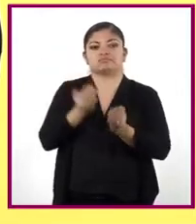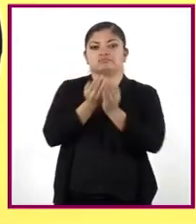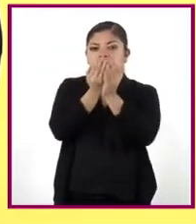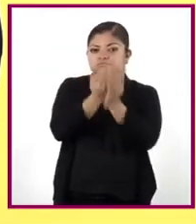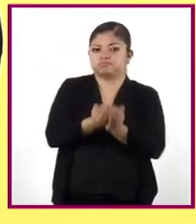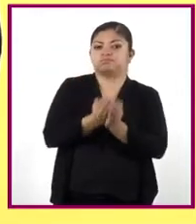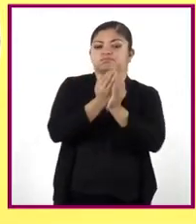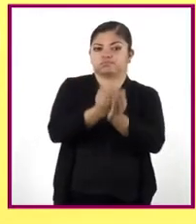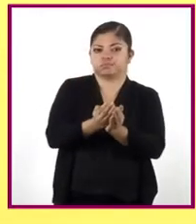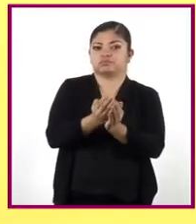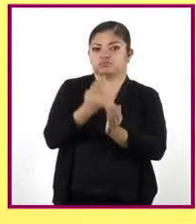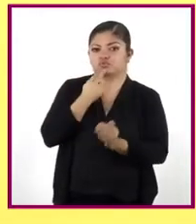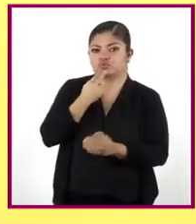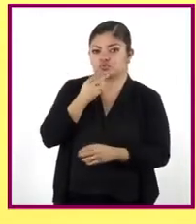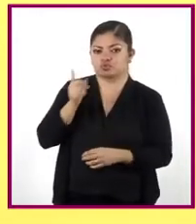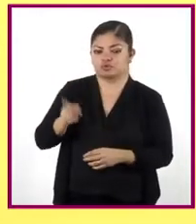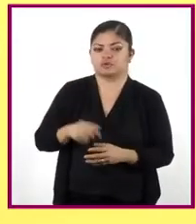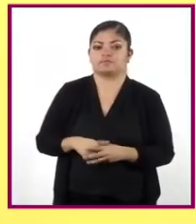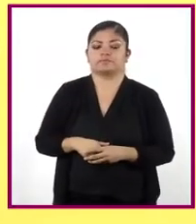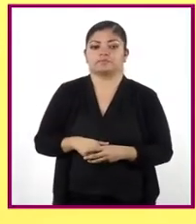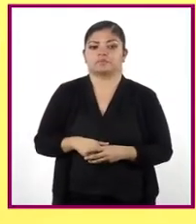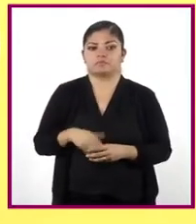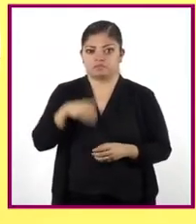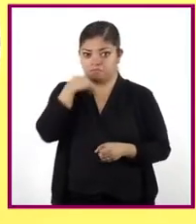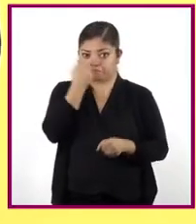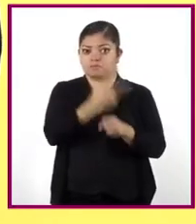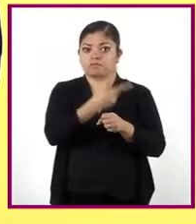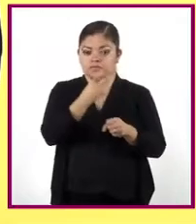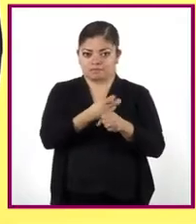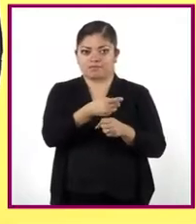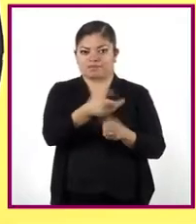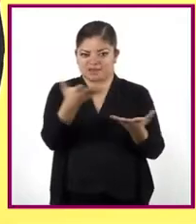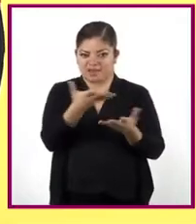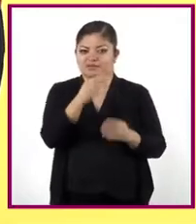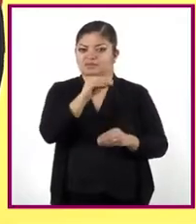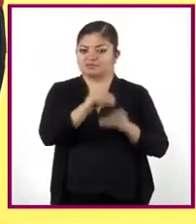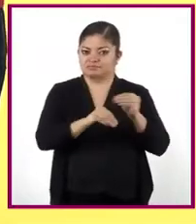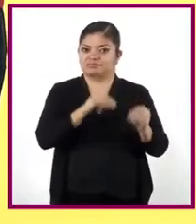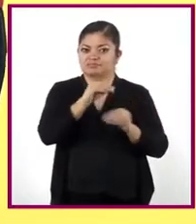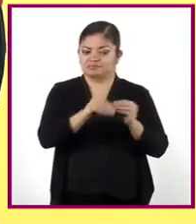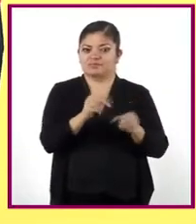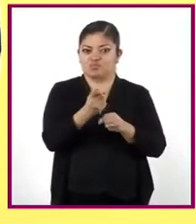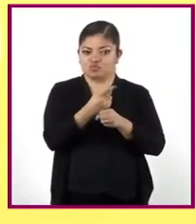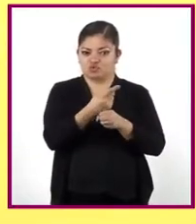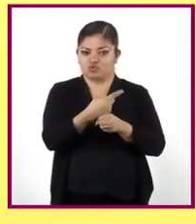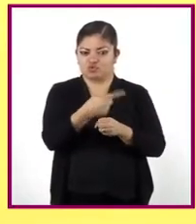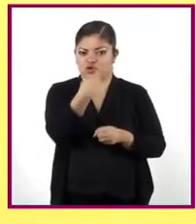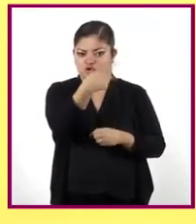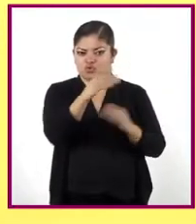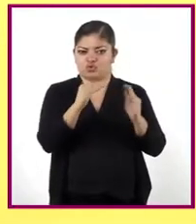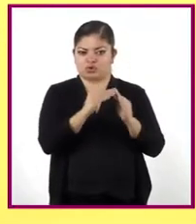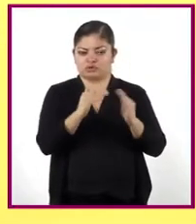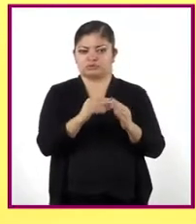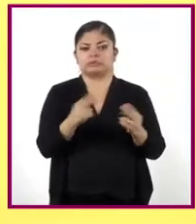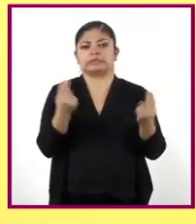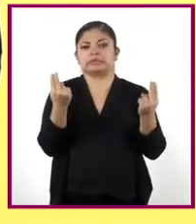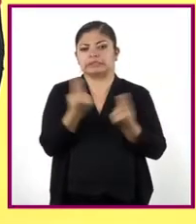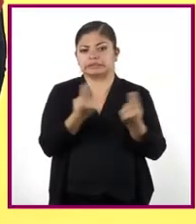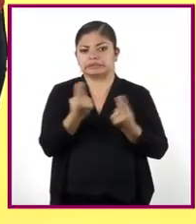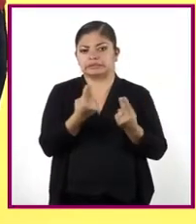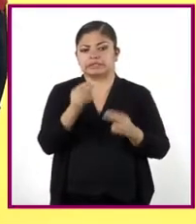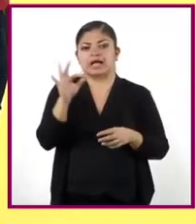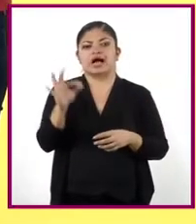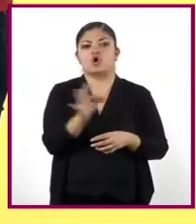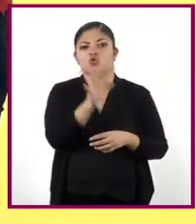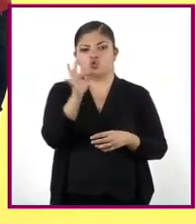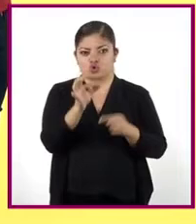siglo XVI. Las y los invitamos a que armen una brújula en casa. Solo necesitan una